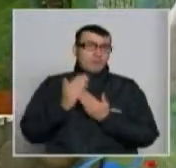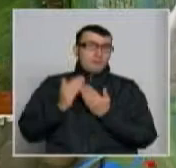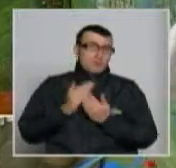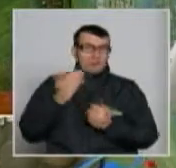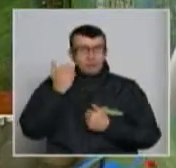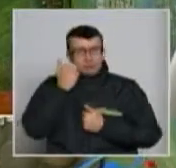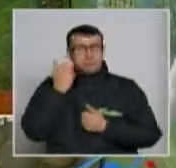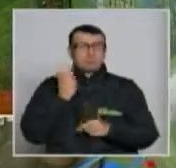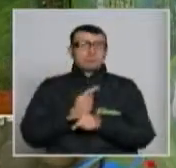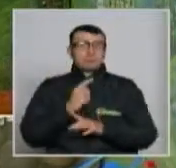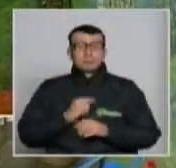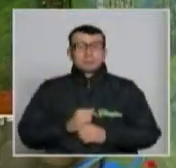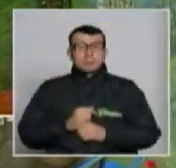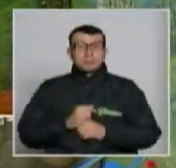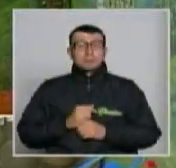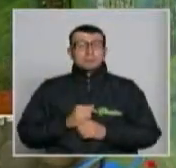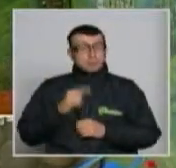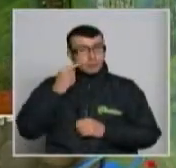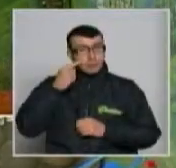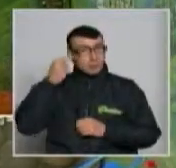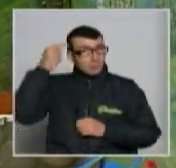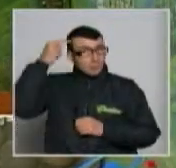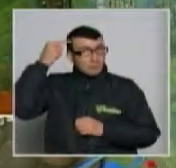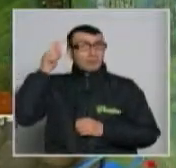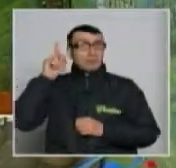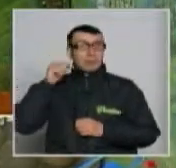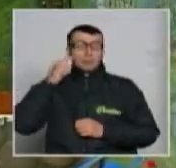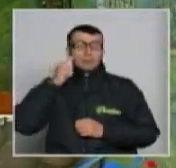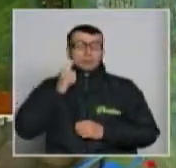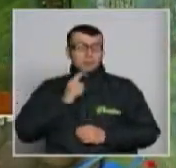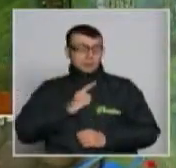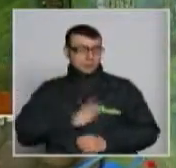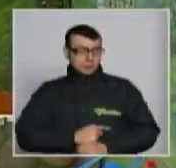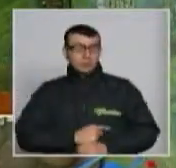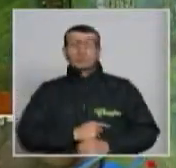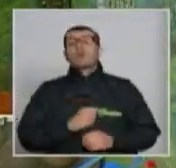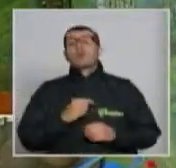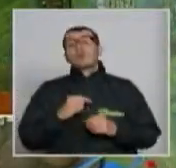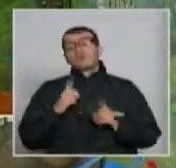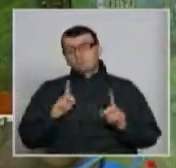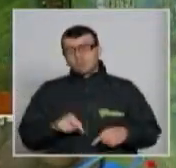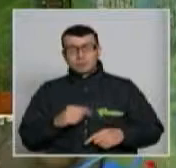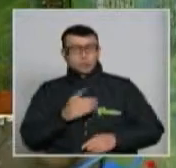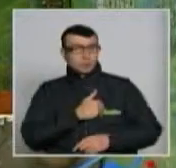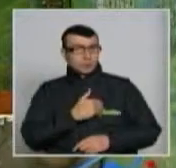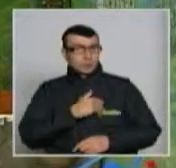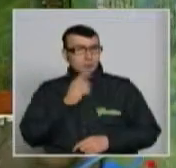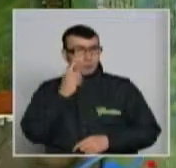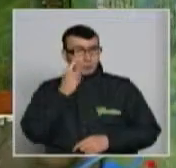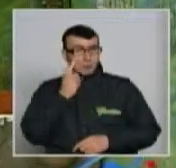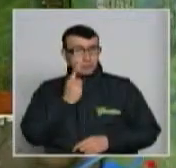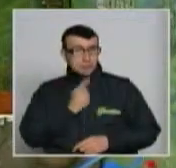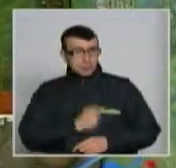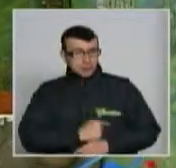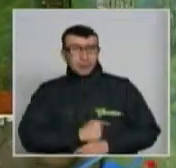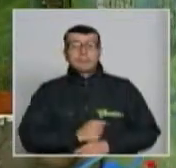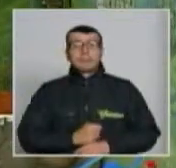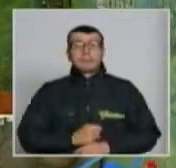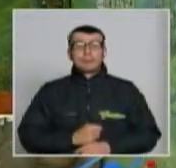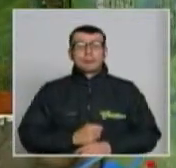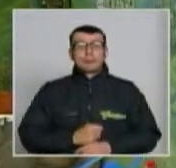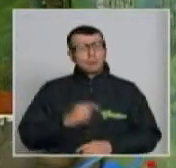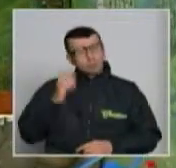acá, se pasan para el corazón. ¿Por qué? Hay mucha afinidad. Hay